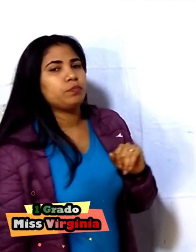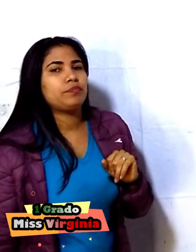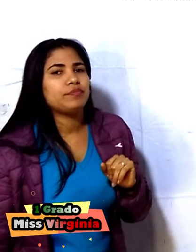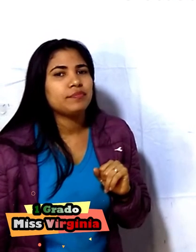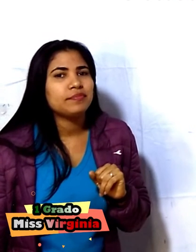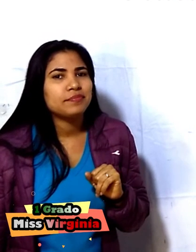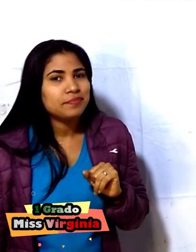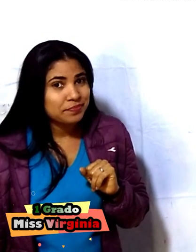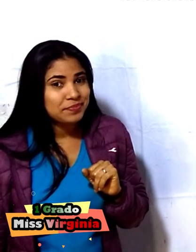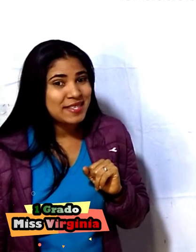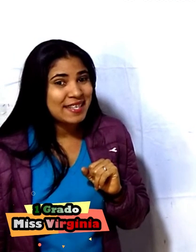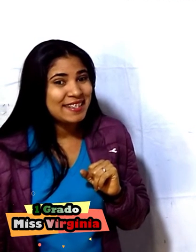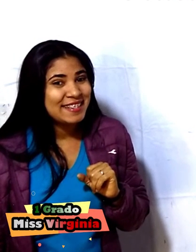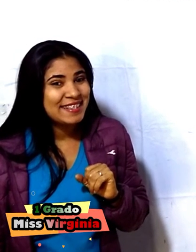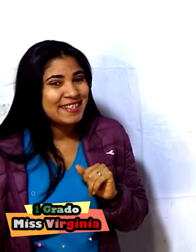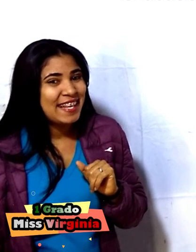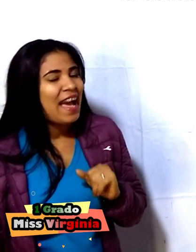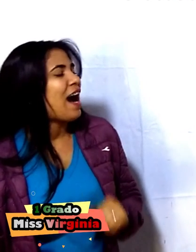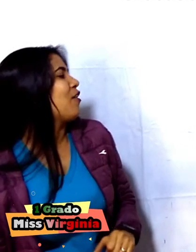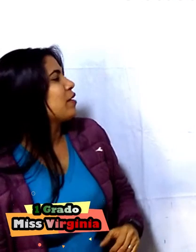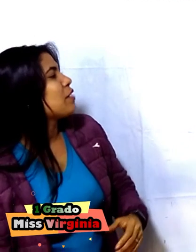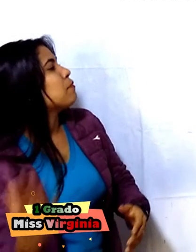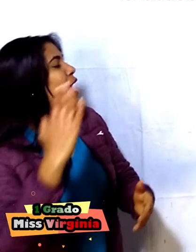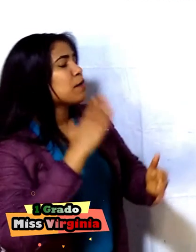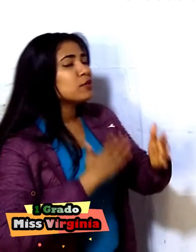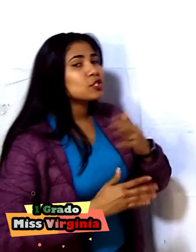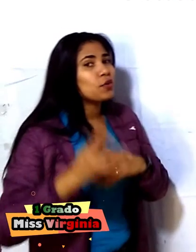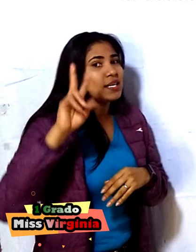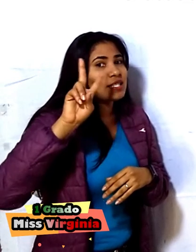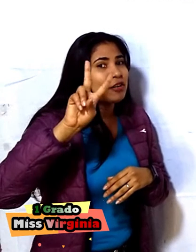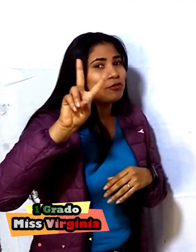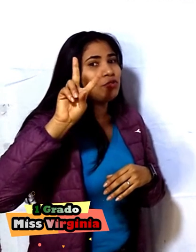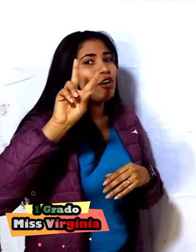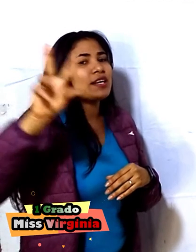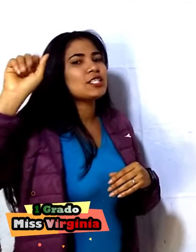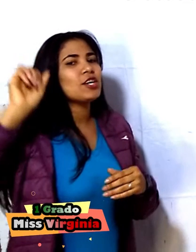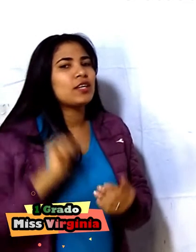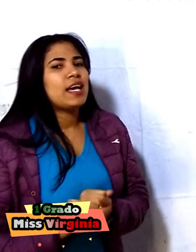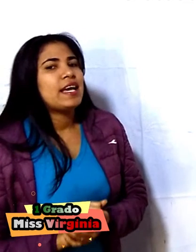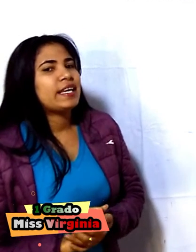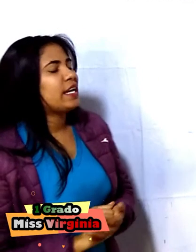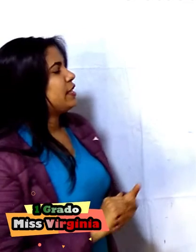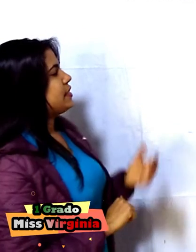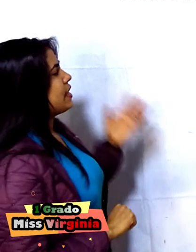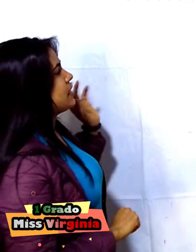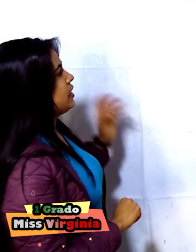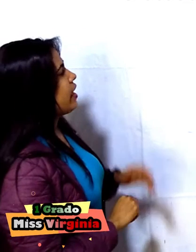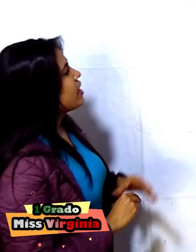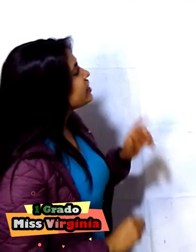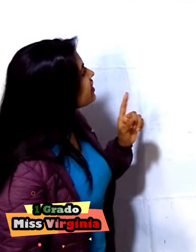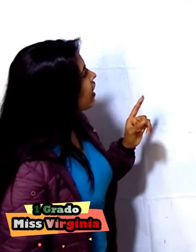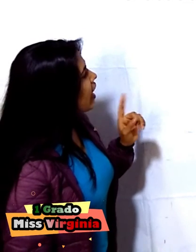chaleco. ¿Sí? Ahora vamos con la segunda oración, que dice